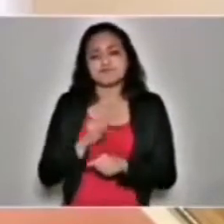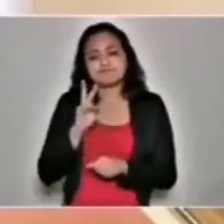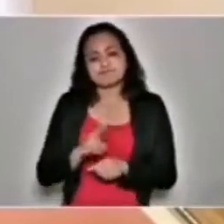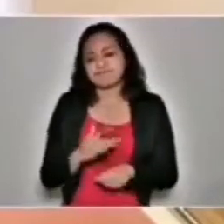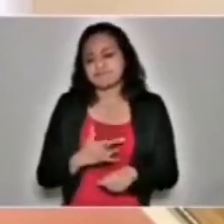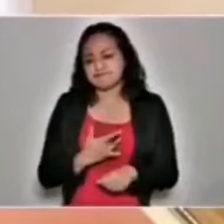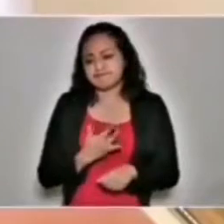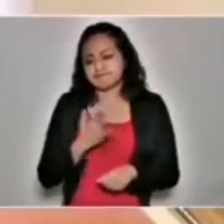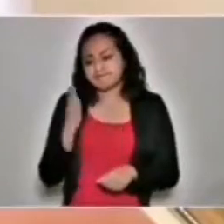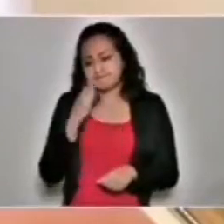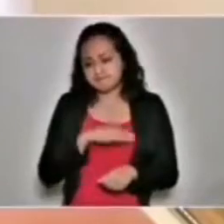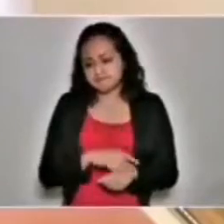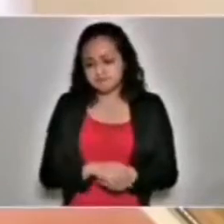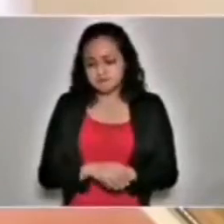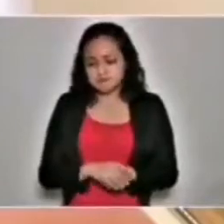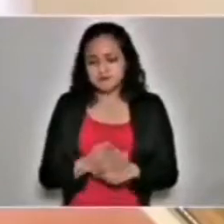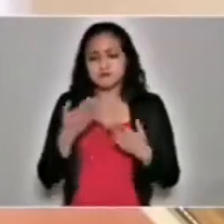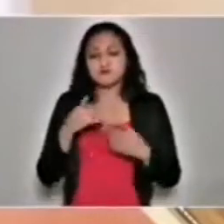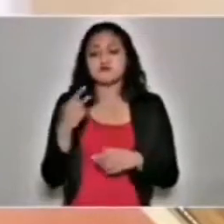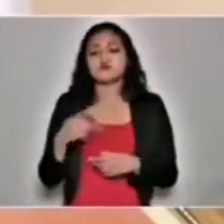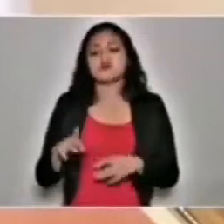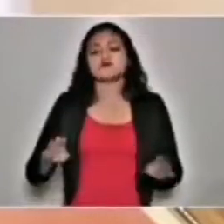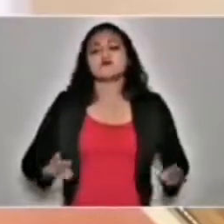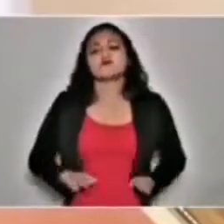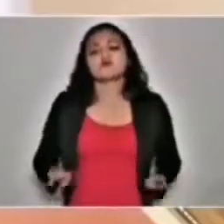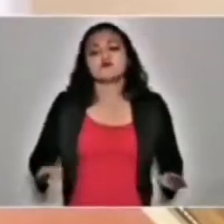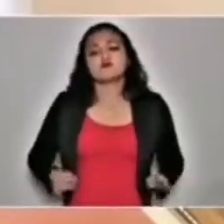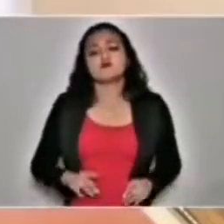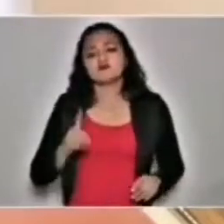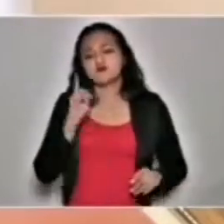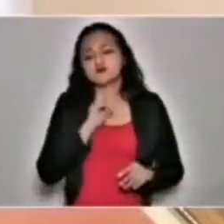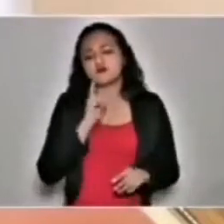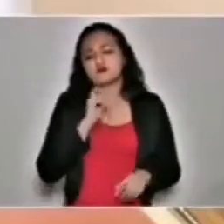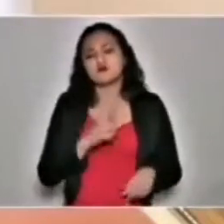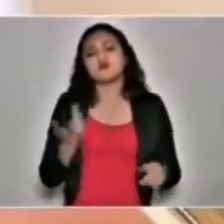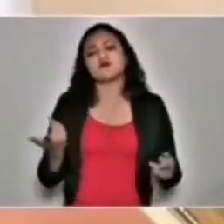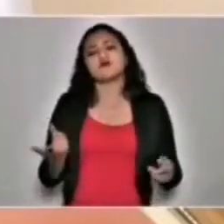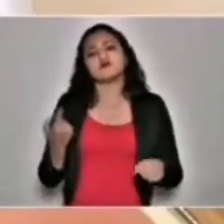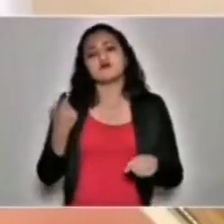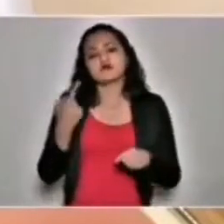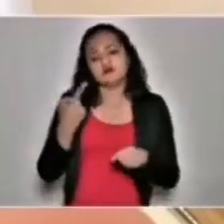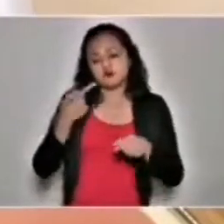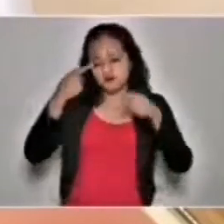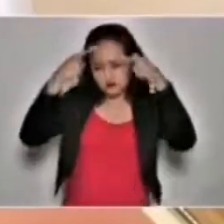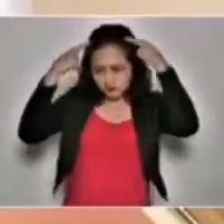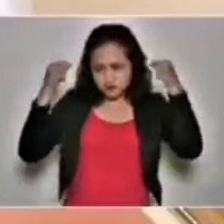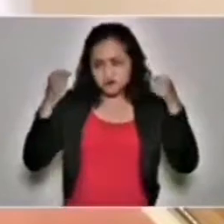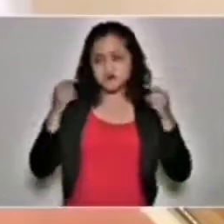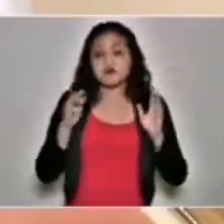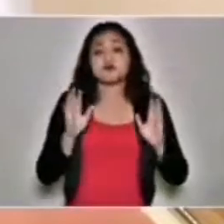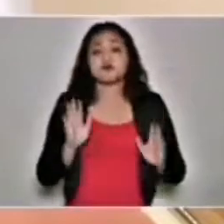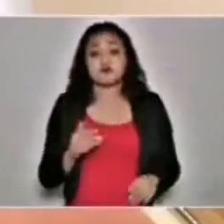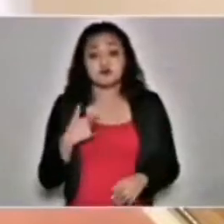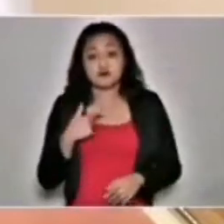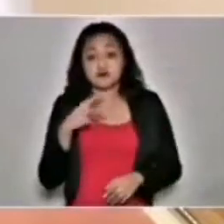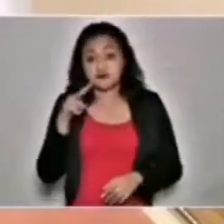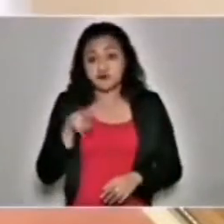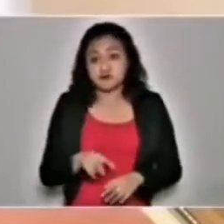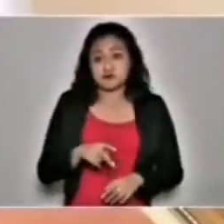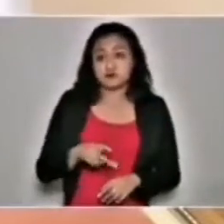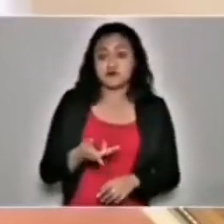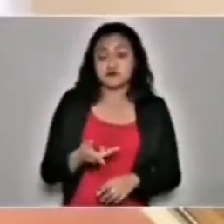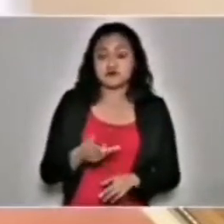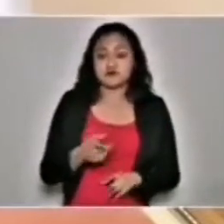indignados ante este comportamiento de la señora enfermera, que por cierto,